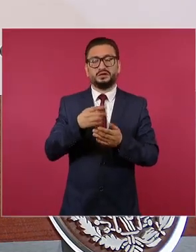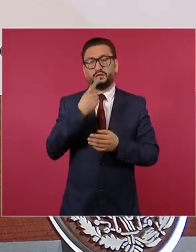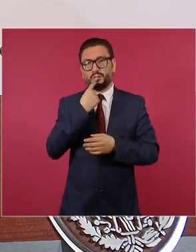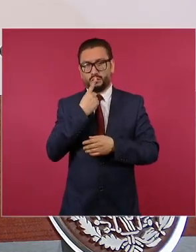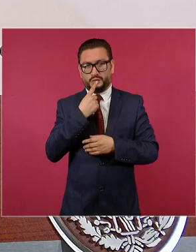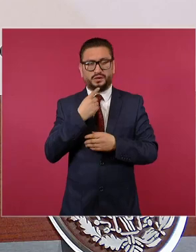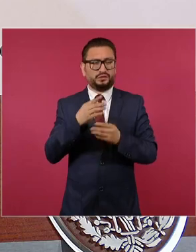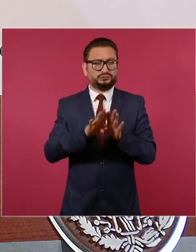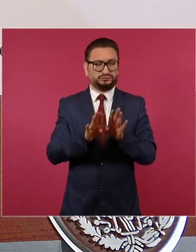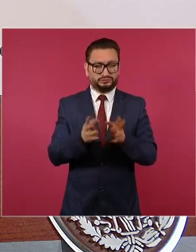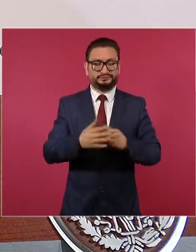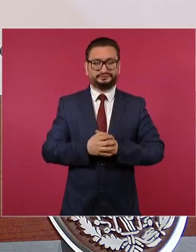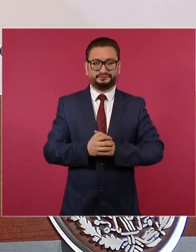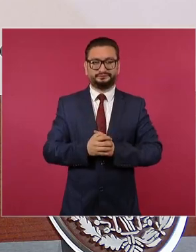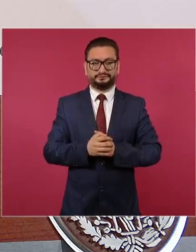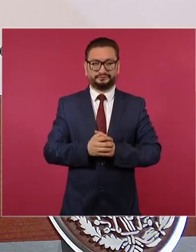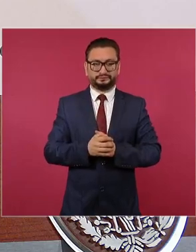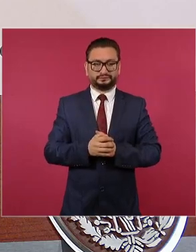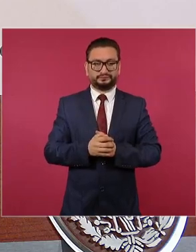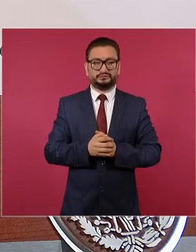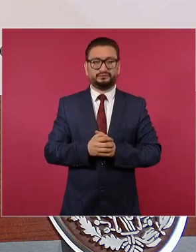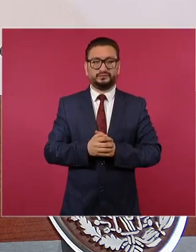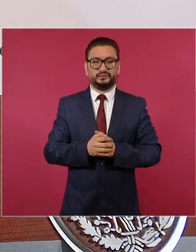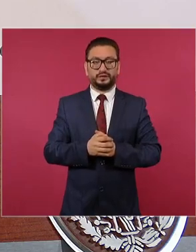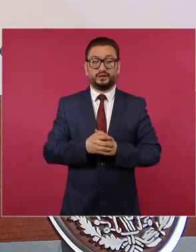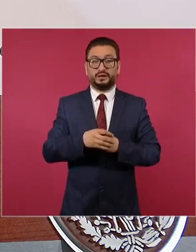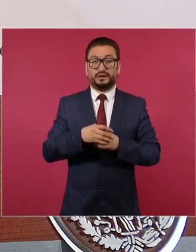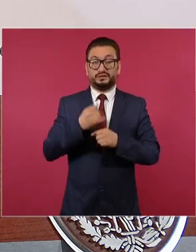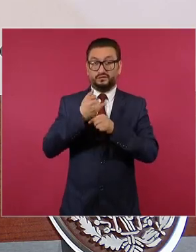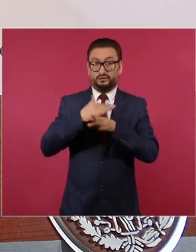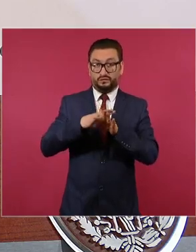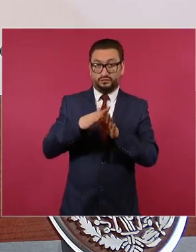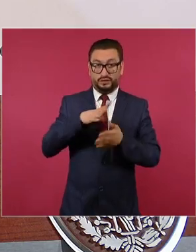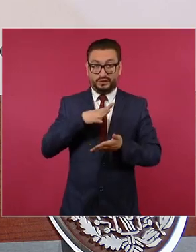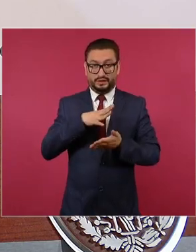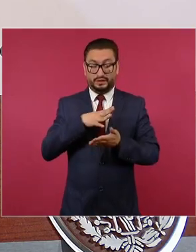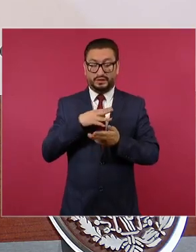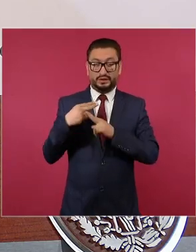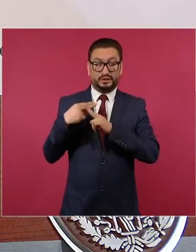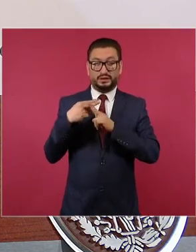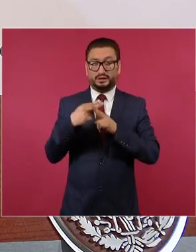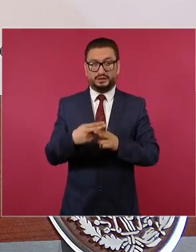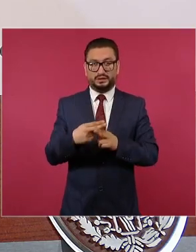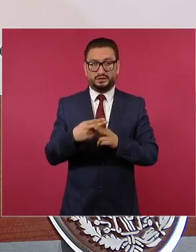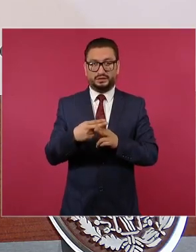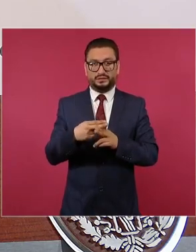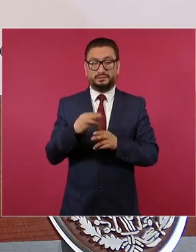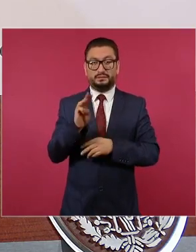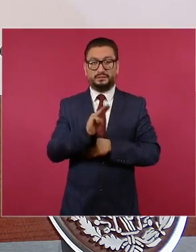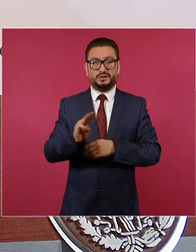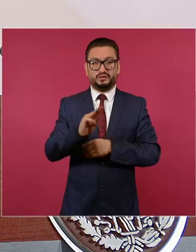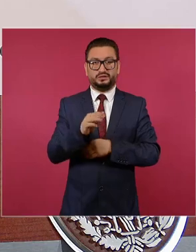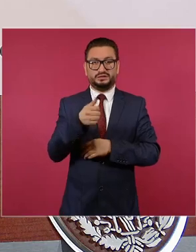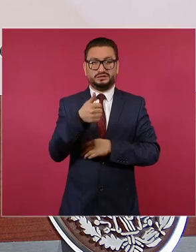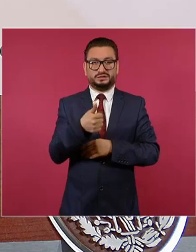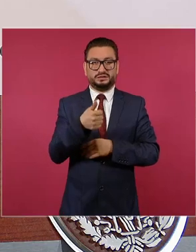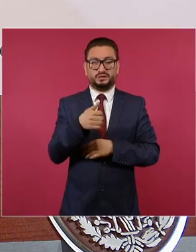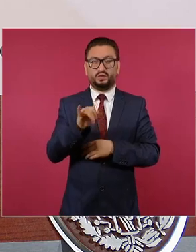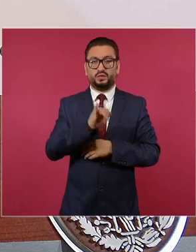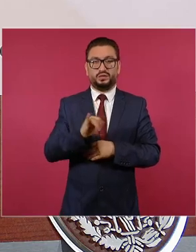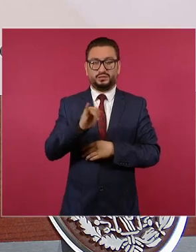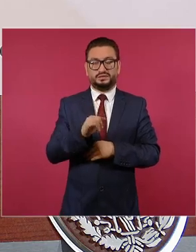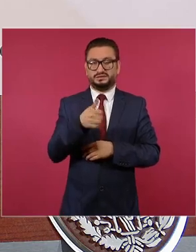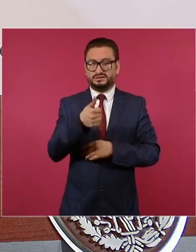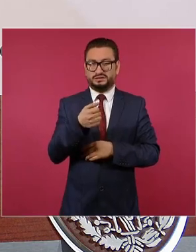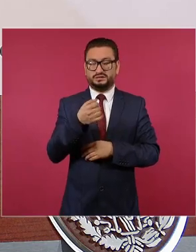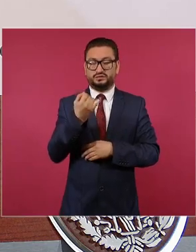diésel. En este caso, con el reporte que tenemos al miércoles